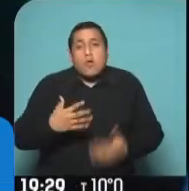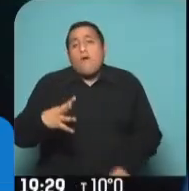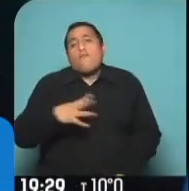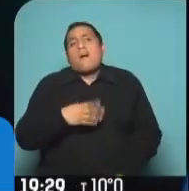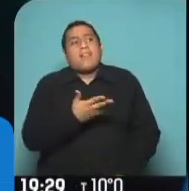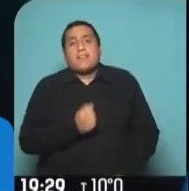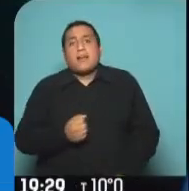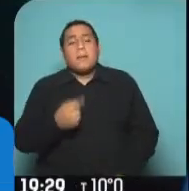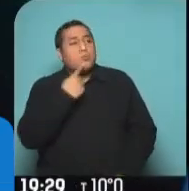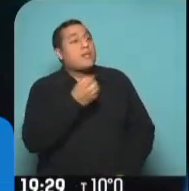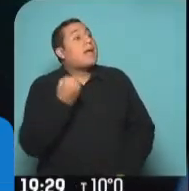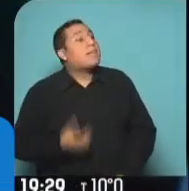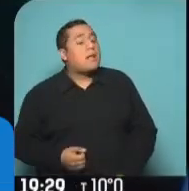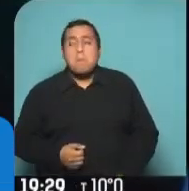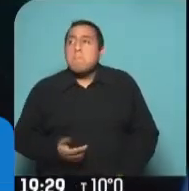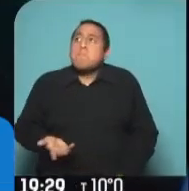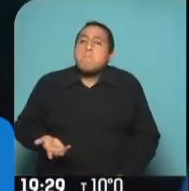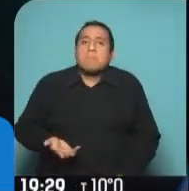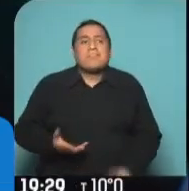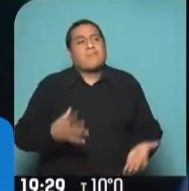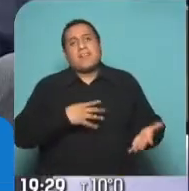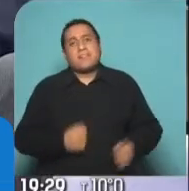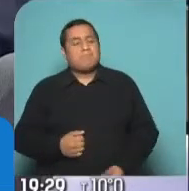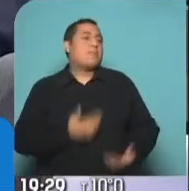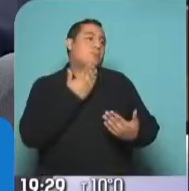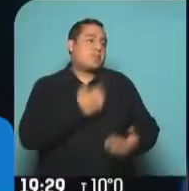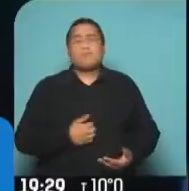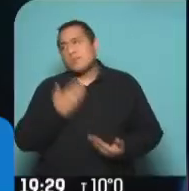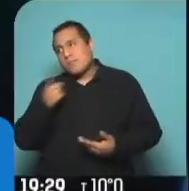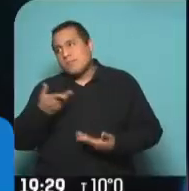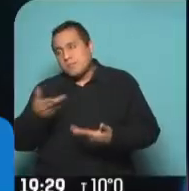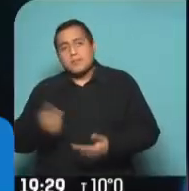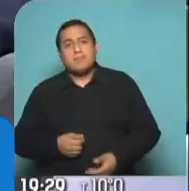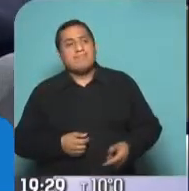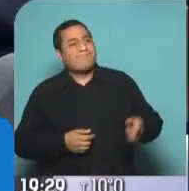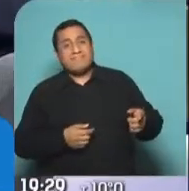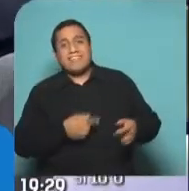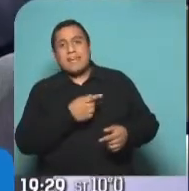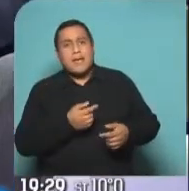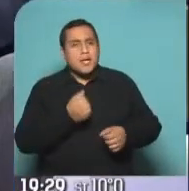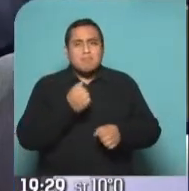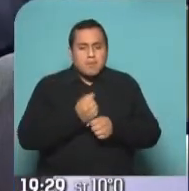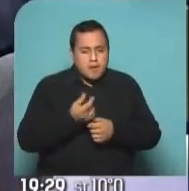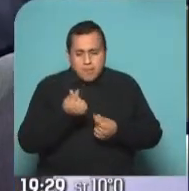todavía mucho pendiente. Muchísimas gracias, Marcelo. Gracias por la invitación. Marcelo Elizondo, analista económico